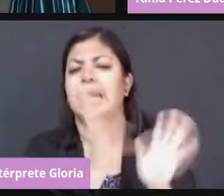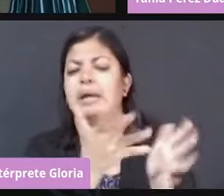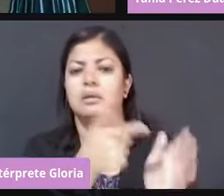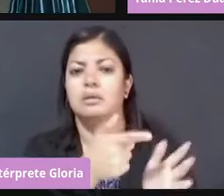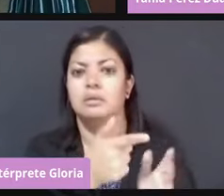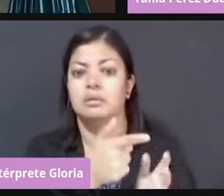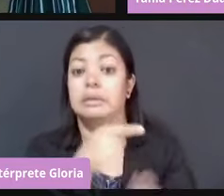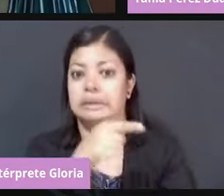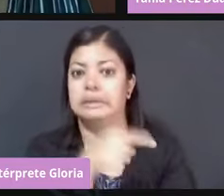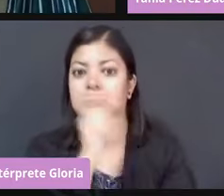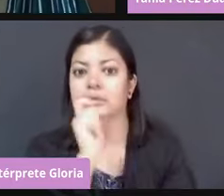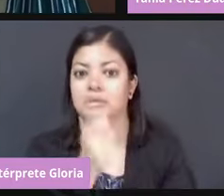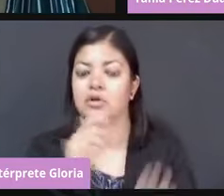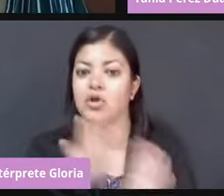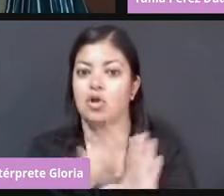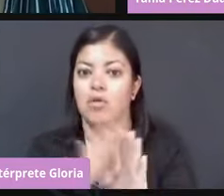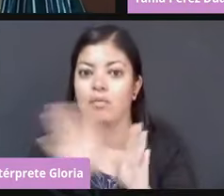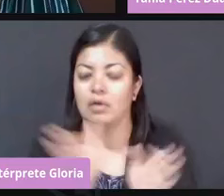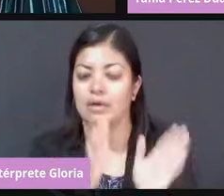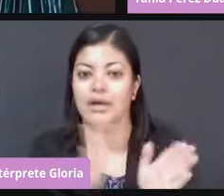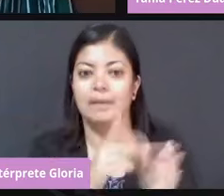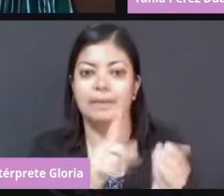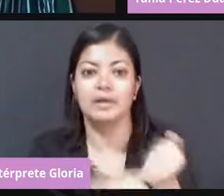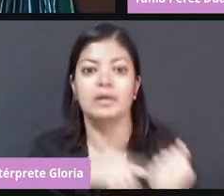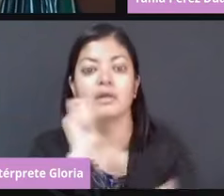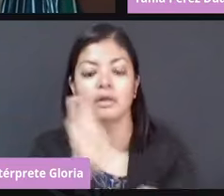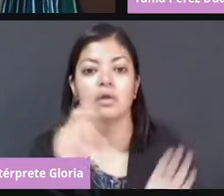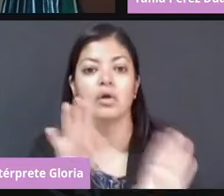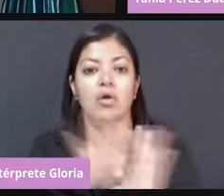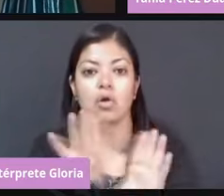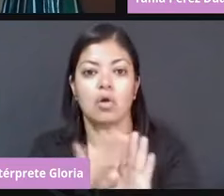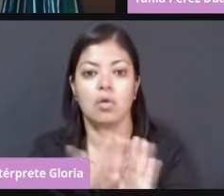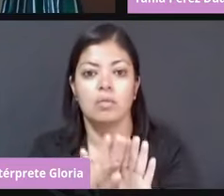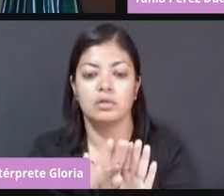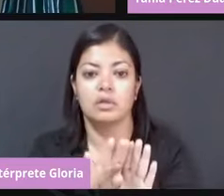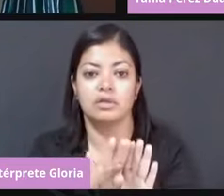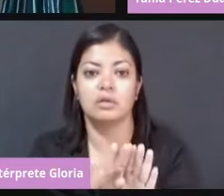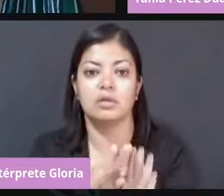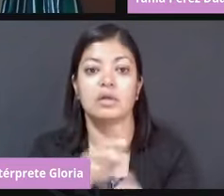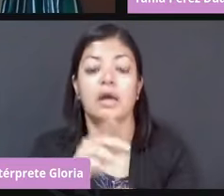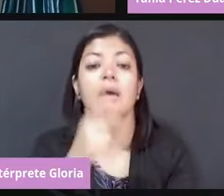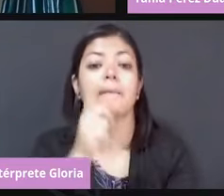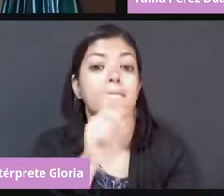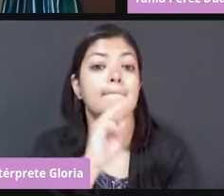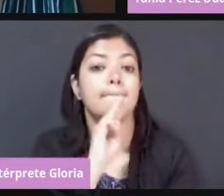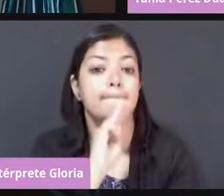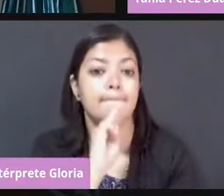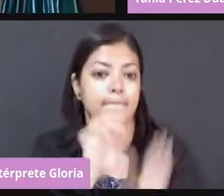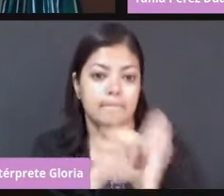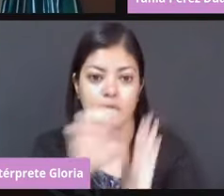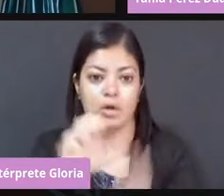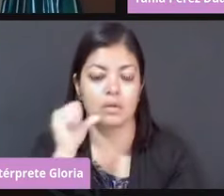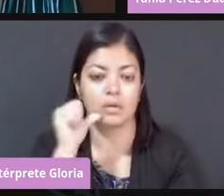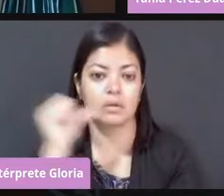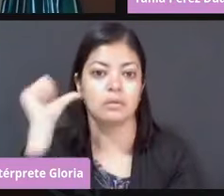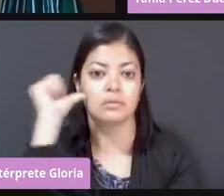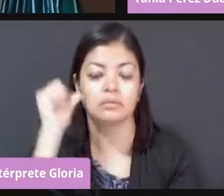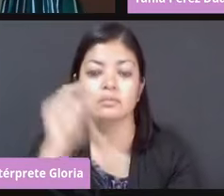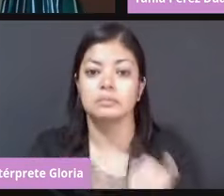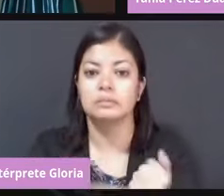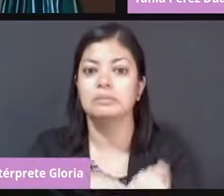sí puede ser una fase como tal. Entonces, necesitamos esperar un poco. Una mamá, por ejemplo, ayer me decía, bueno, es que mi